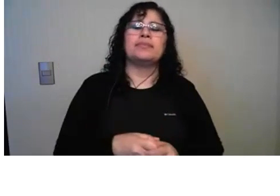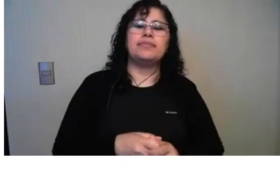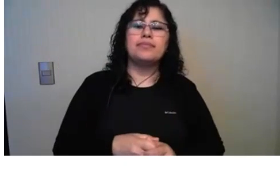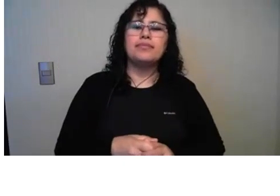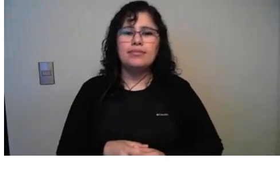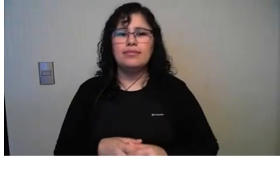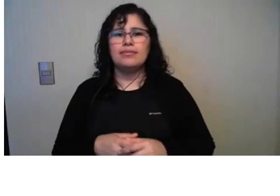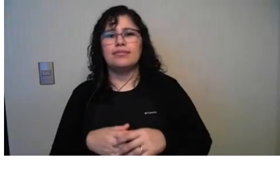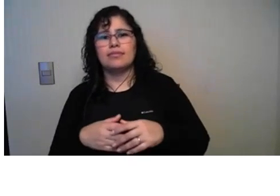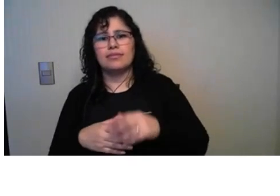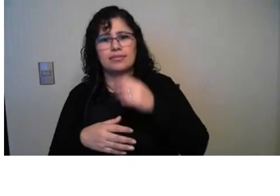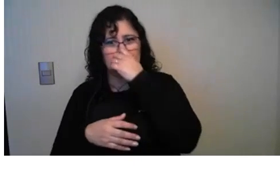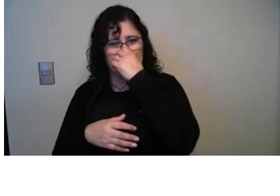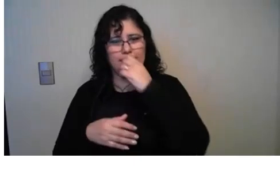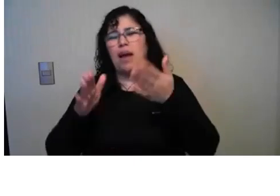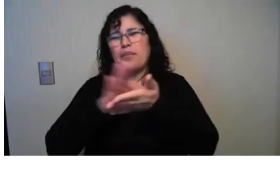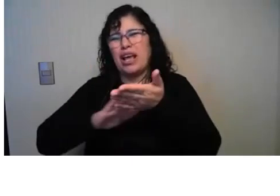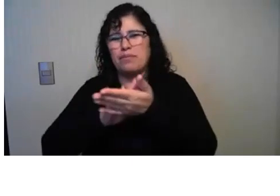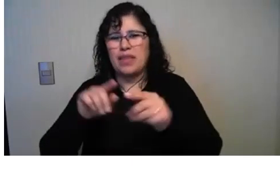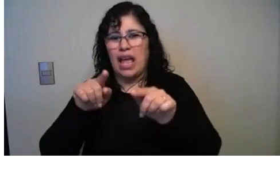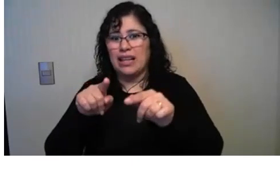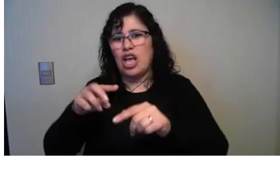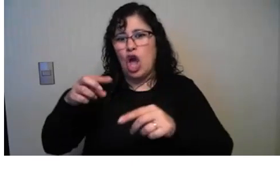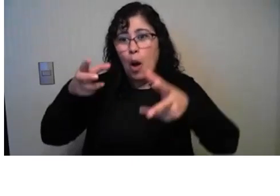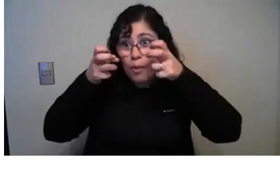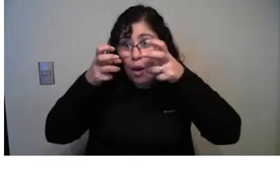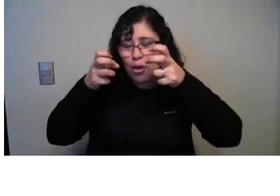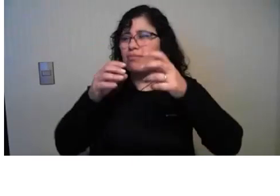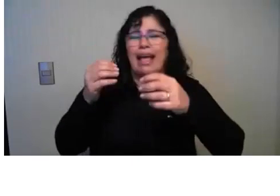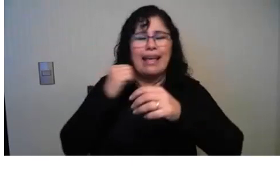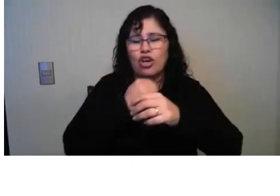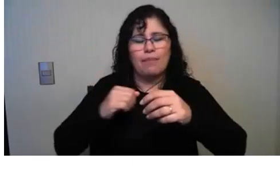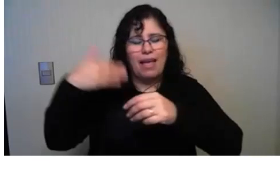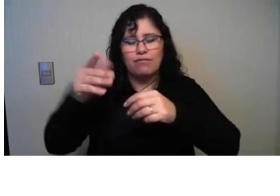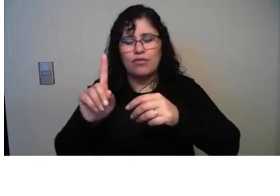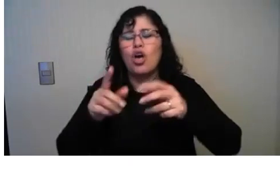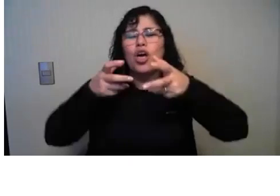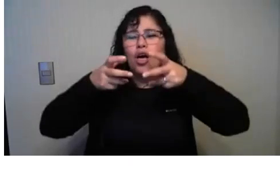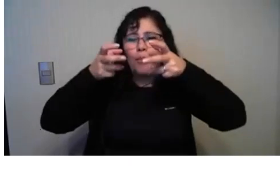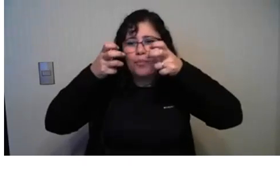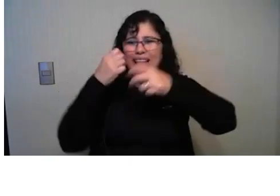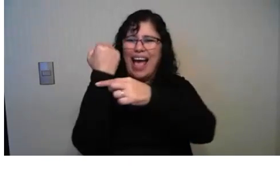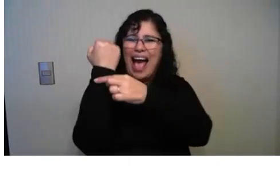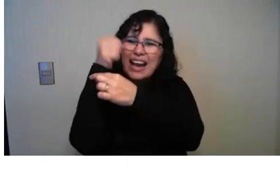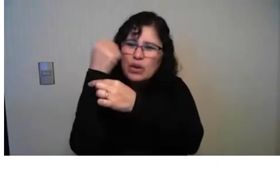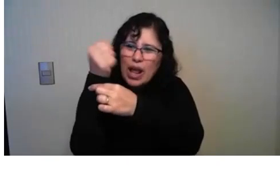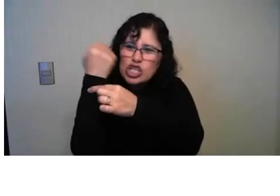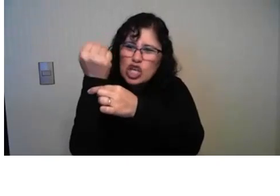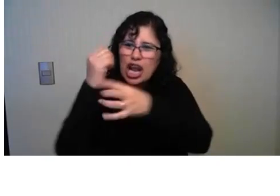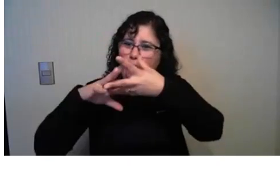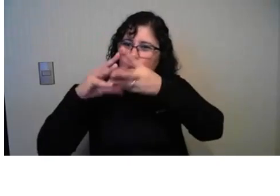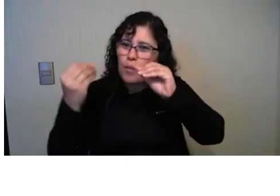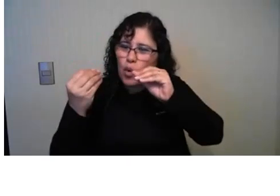recuerden, articulaciones, músculos, tendones, porque es información